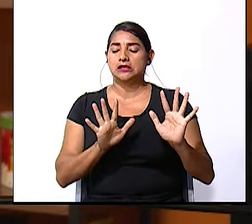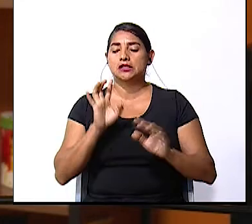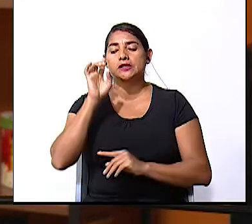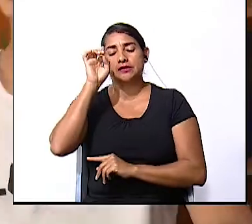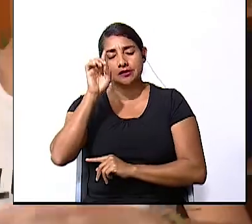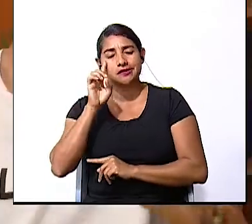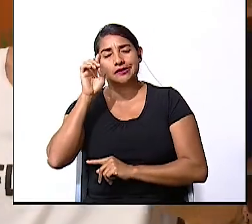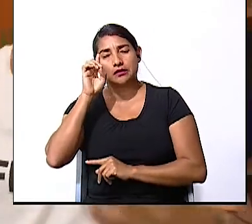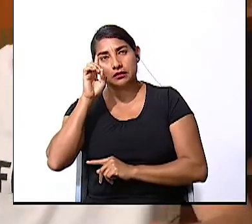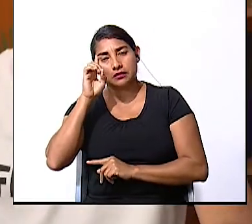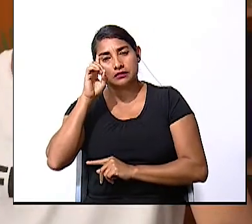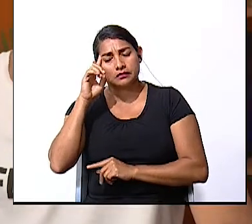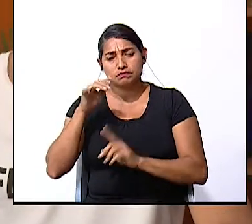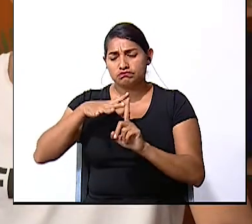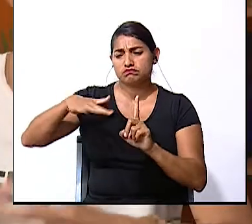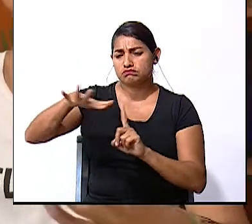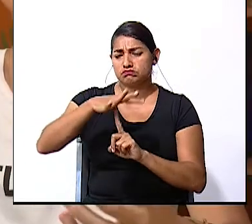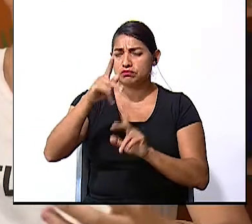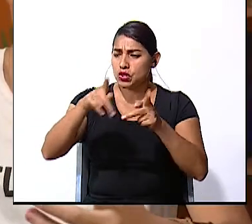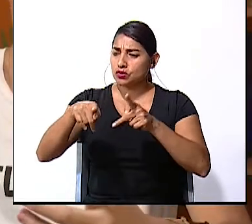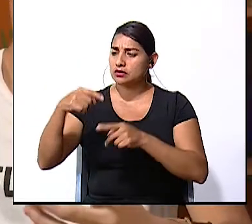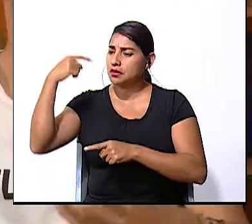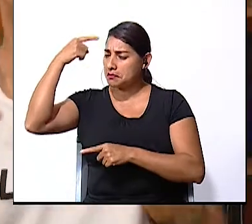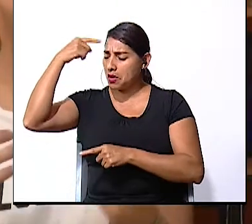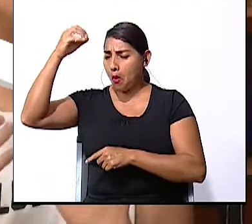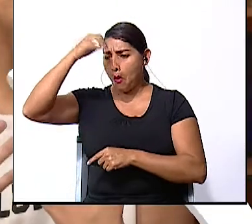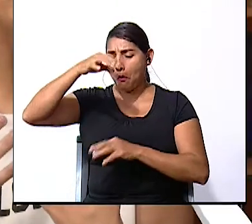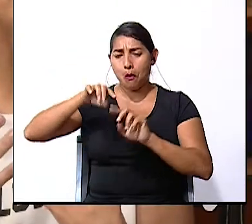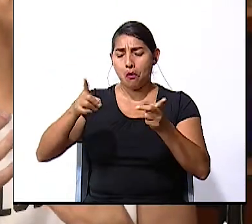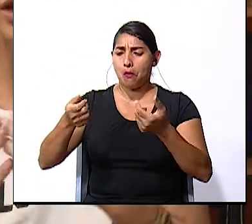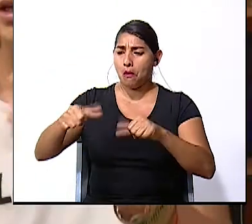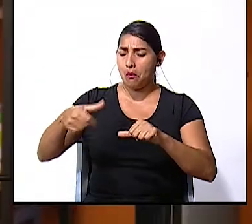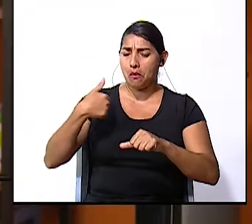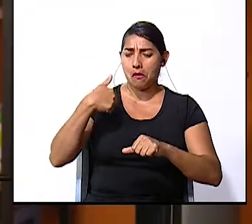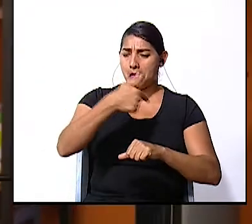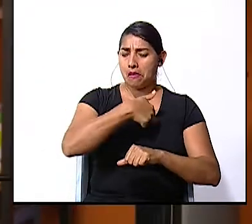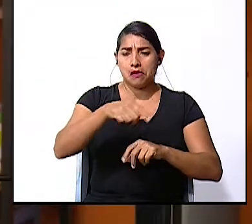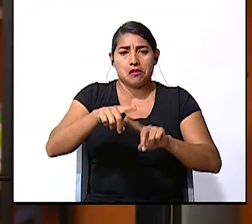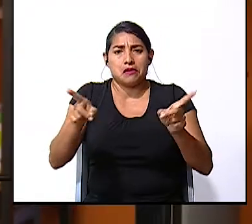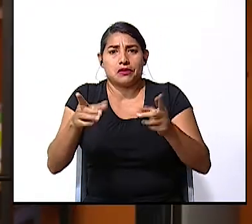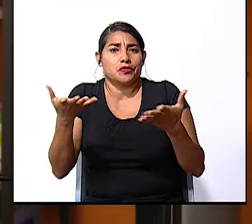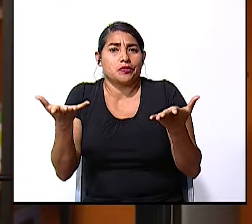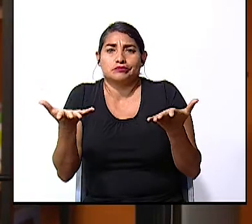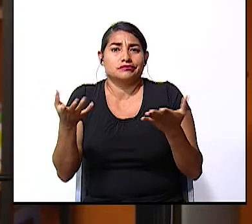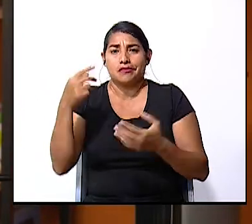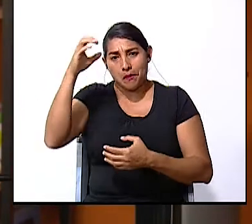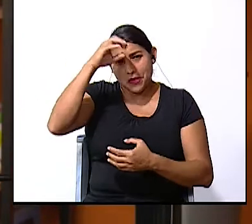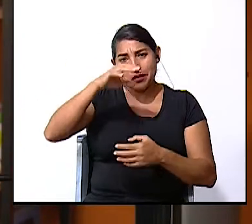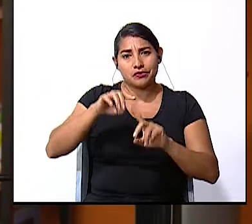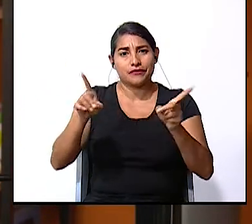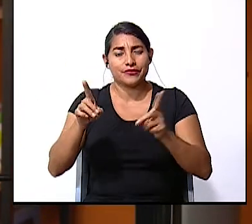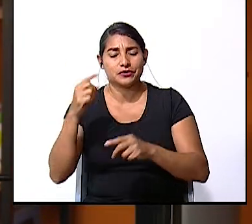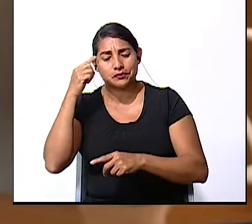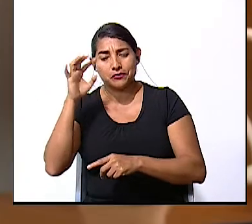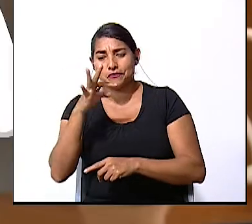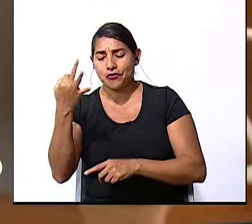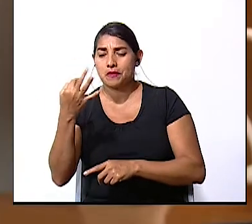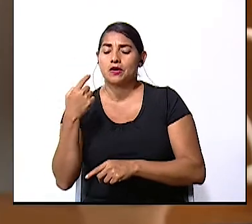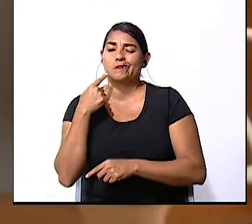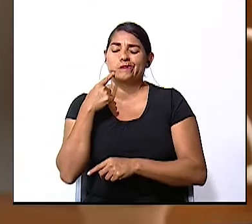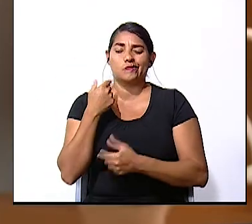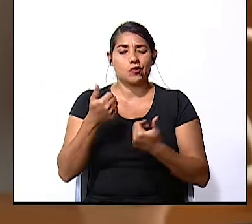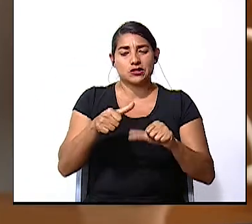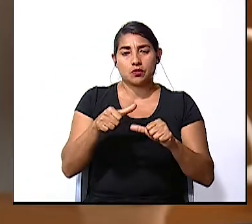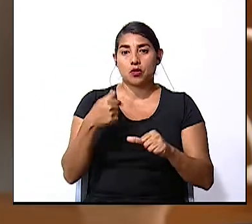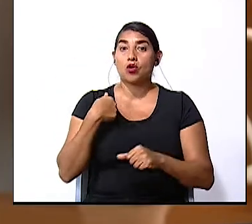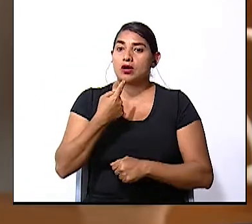puse a pensar que a mi alrededor siempre voy a tener personas que están de acuerdo conmigo y otras personas que tienen otro tipo de pensamiento o que no están